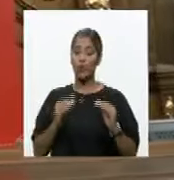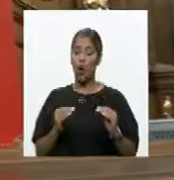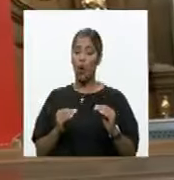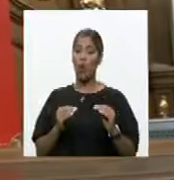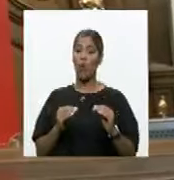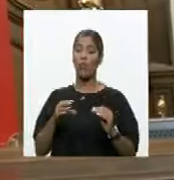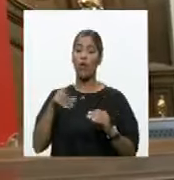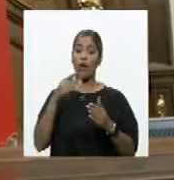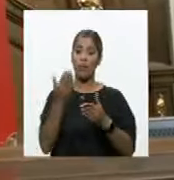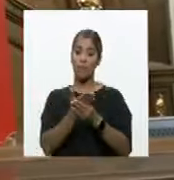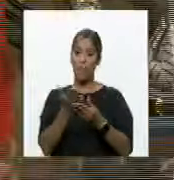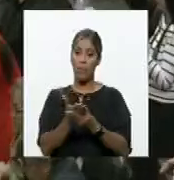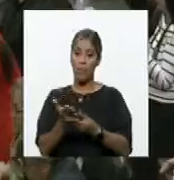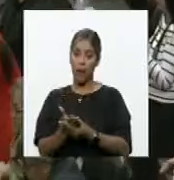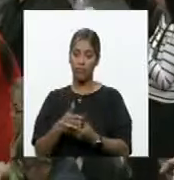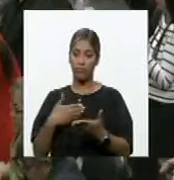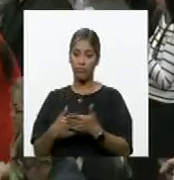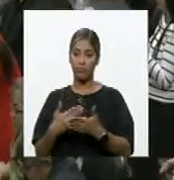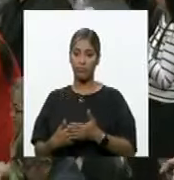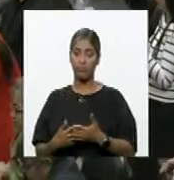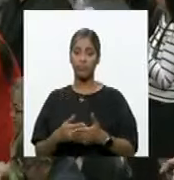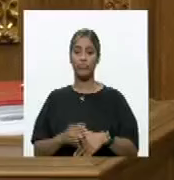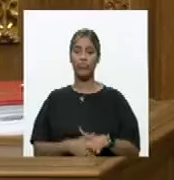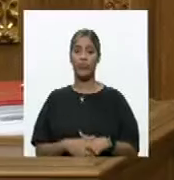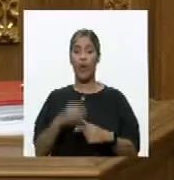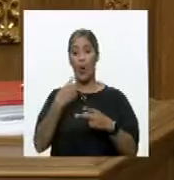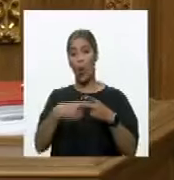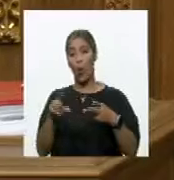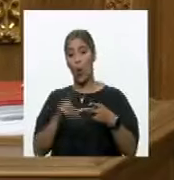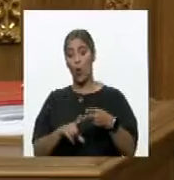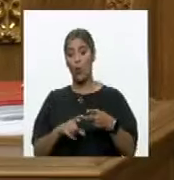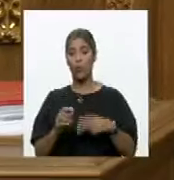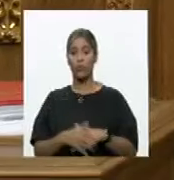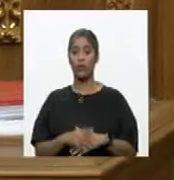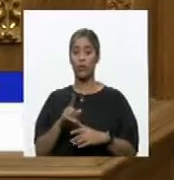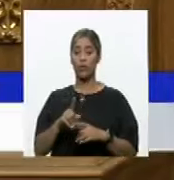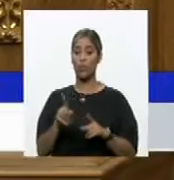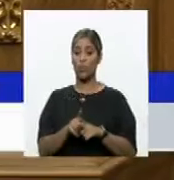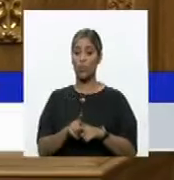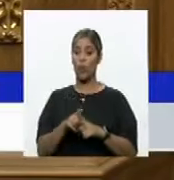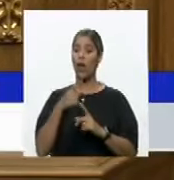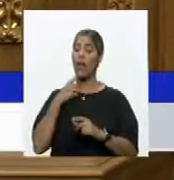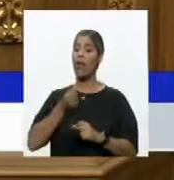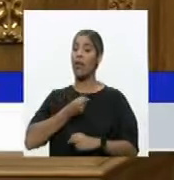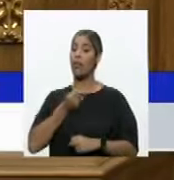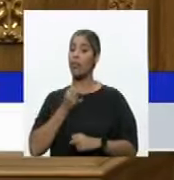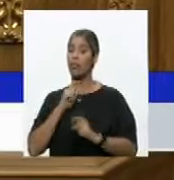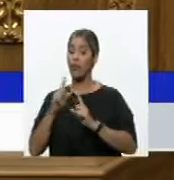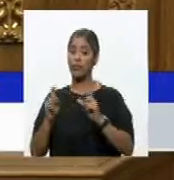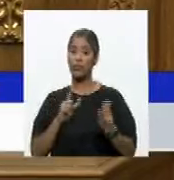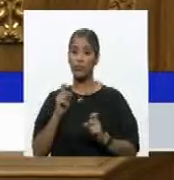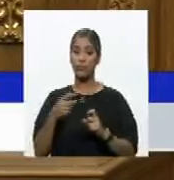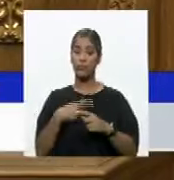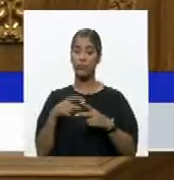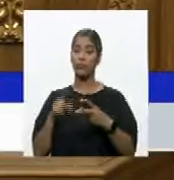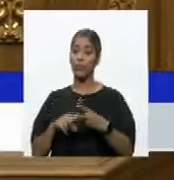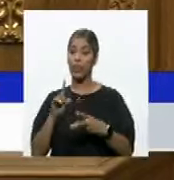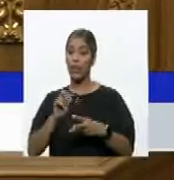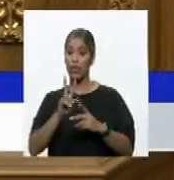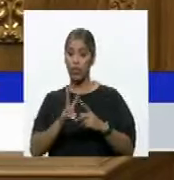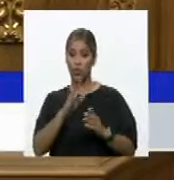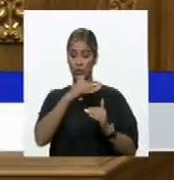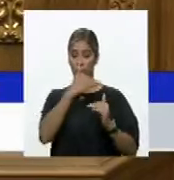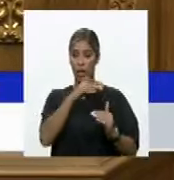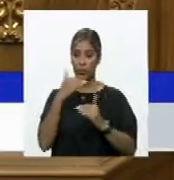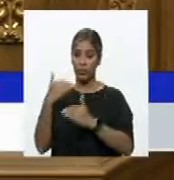los expedientes de los postulados, otra fase que es la fase de las entrevistas, y transversalmente a estas dos